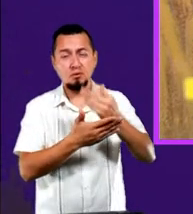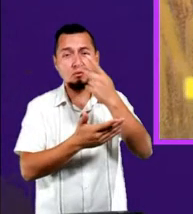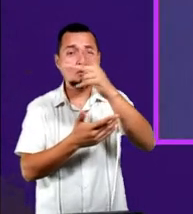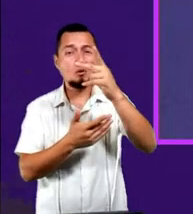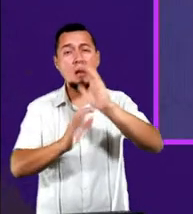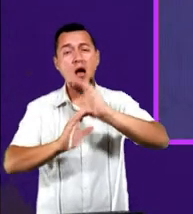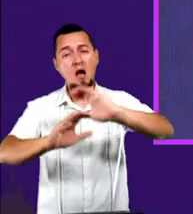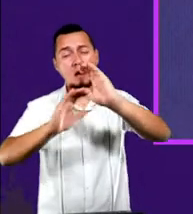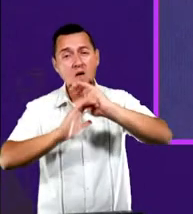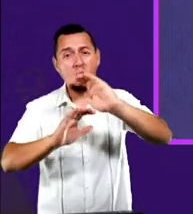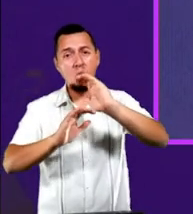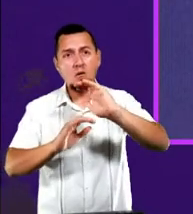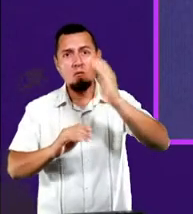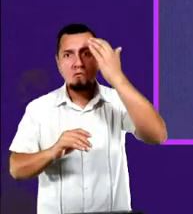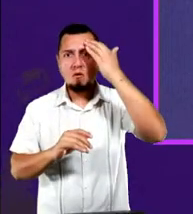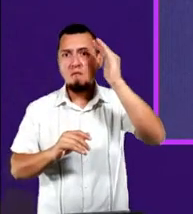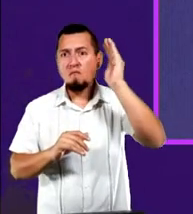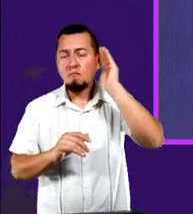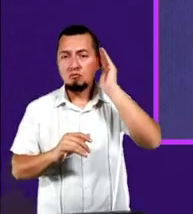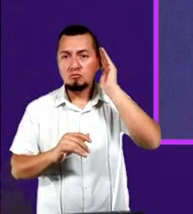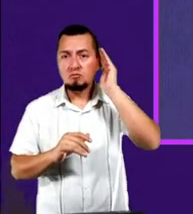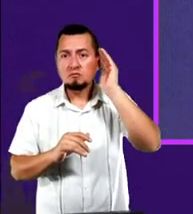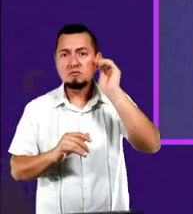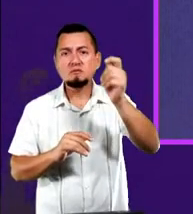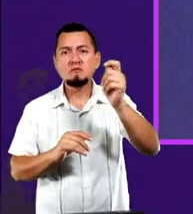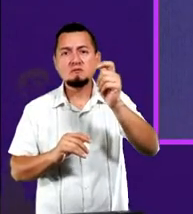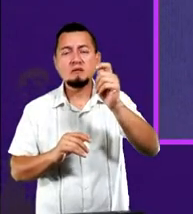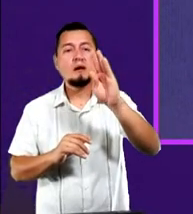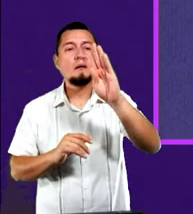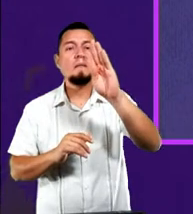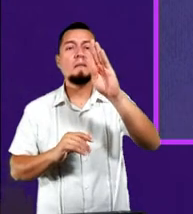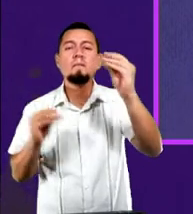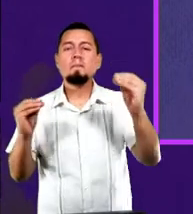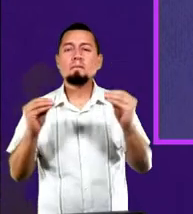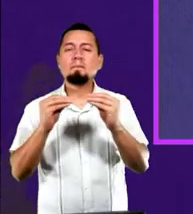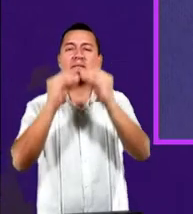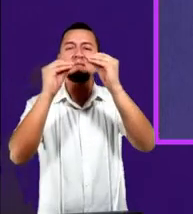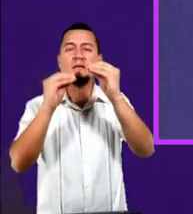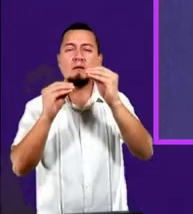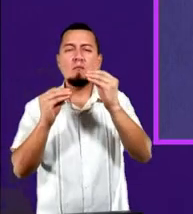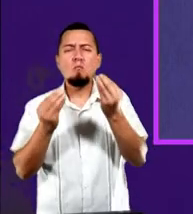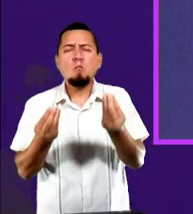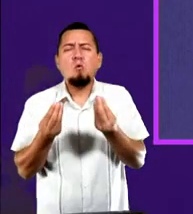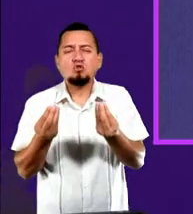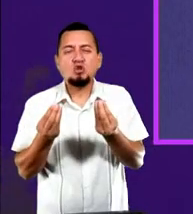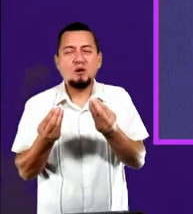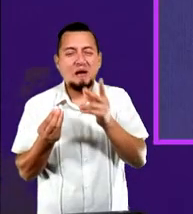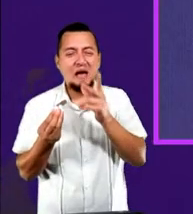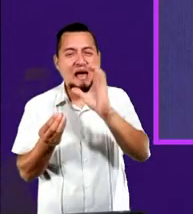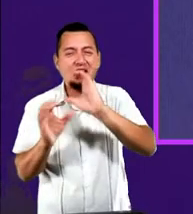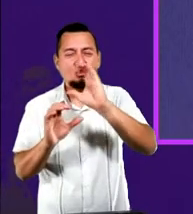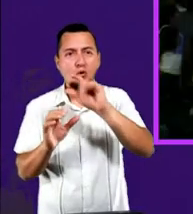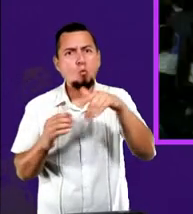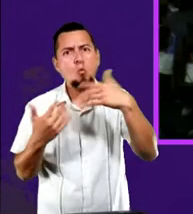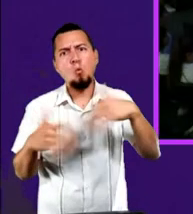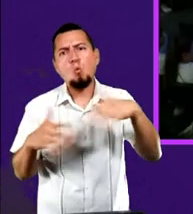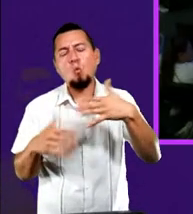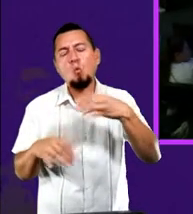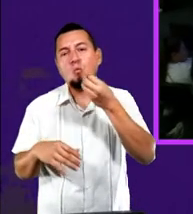Bésame Mucho. Y más recientemente, Vicente Fernández.